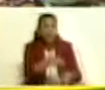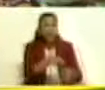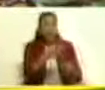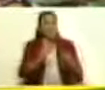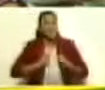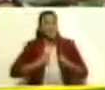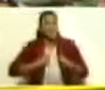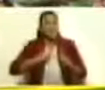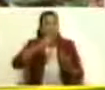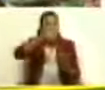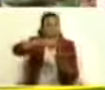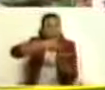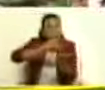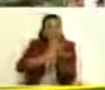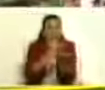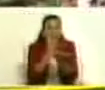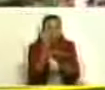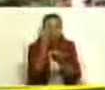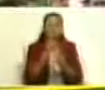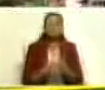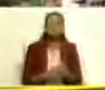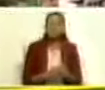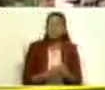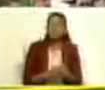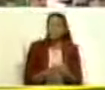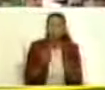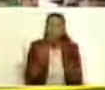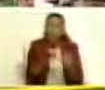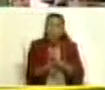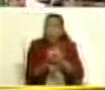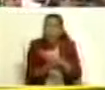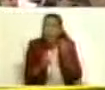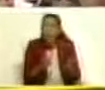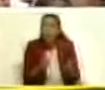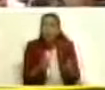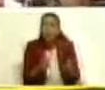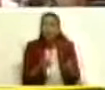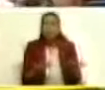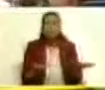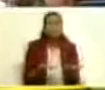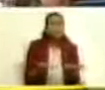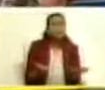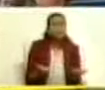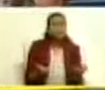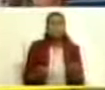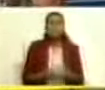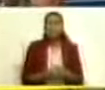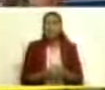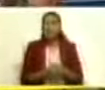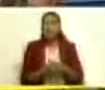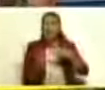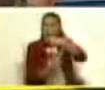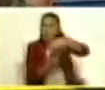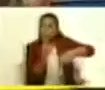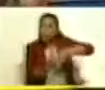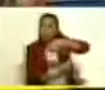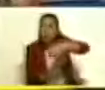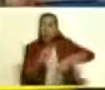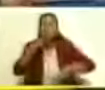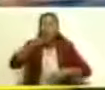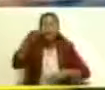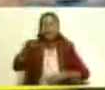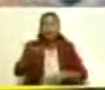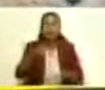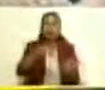vida y por el futuro. No podemos tampoco hablar de la revolución